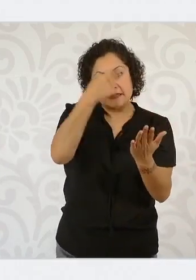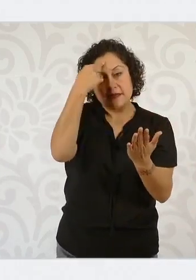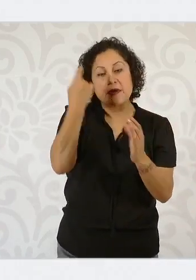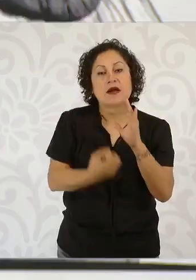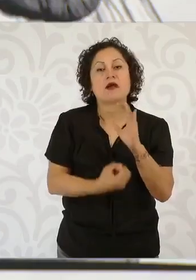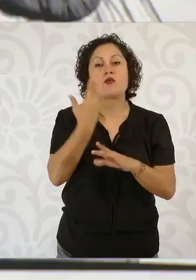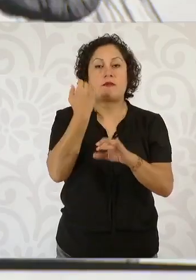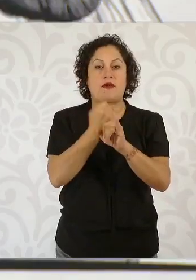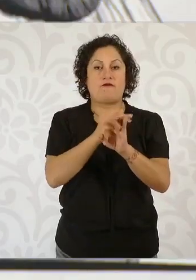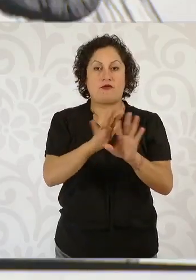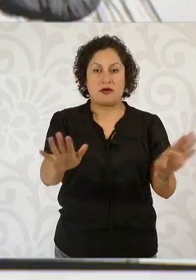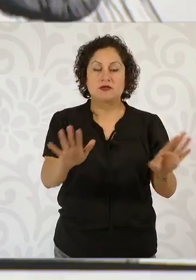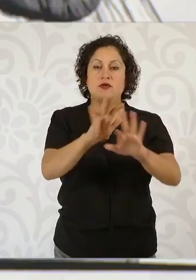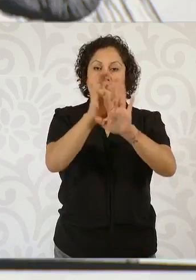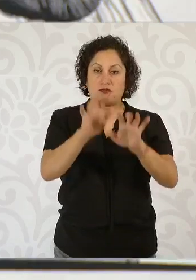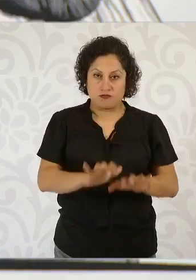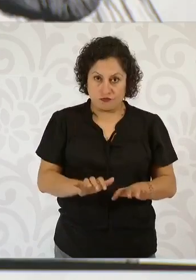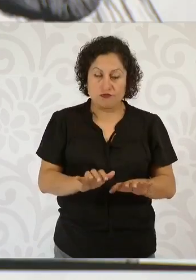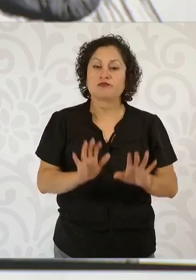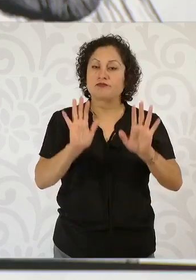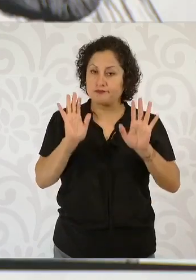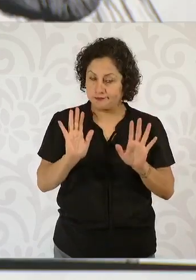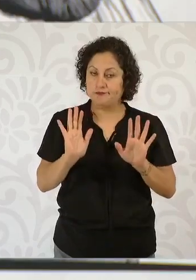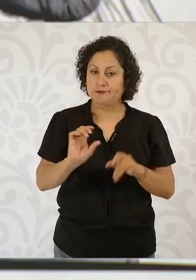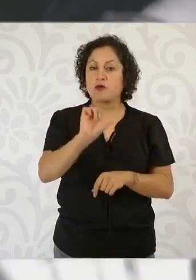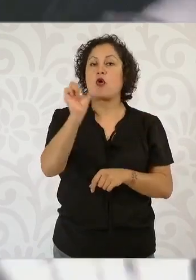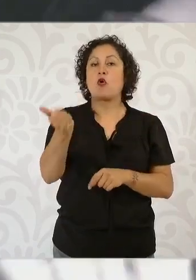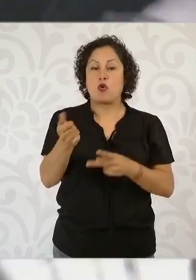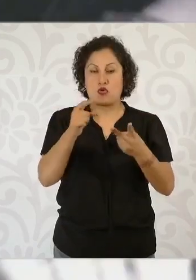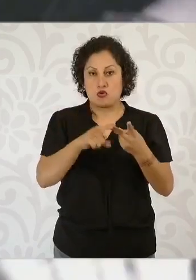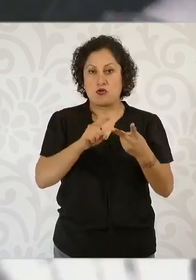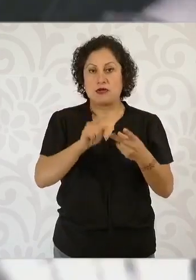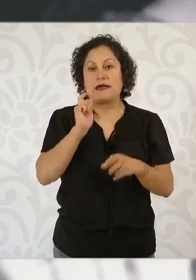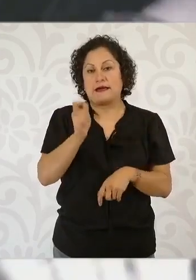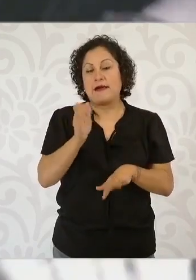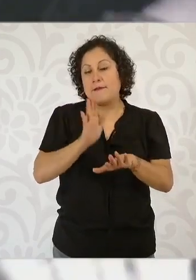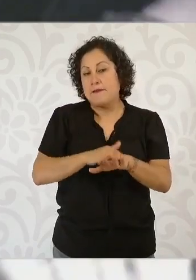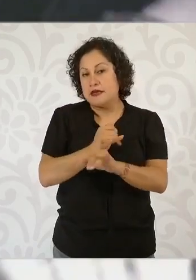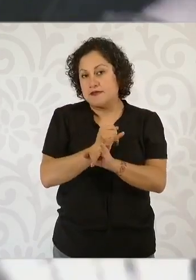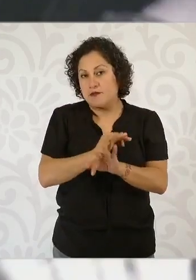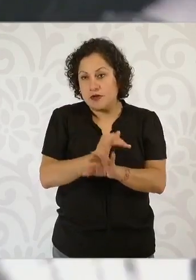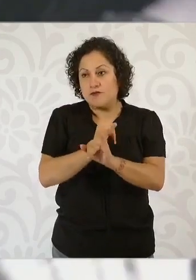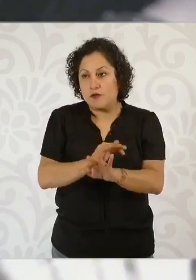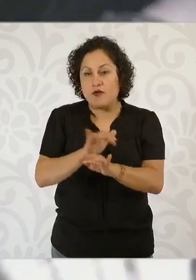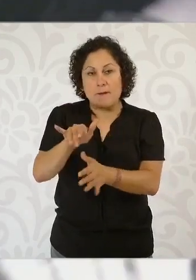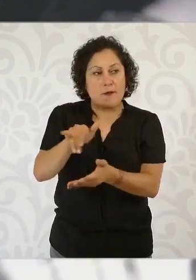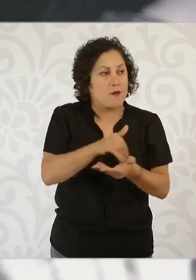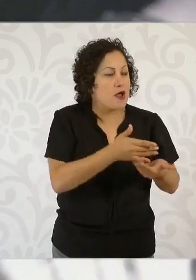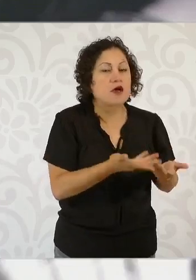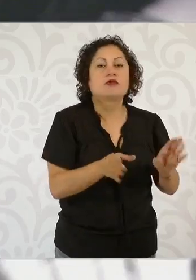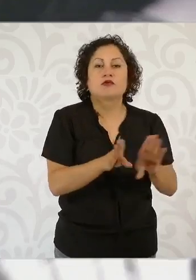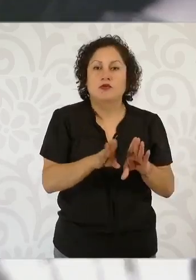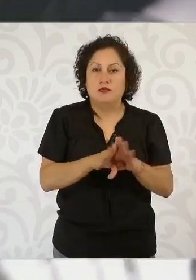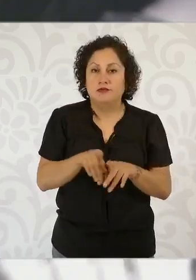temas que tenemos que ir avanzando para poder tener pues mayor información sobre las bases de datos. Hay que decir que CONAPO ha